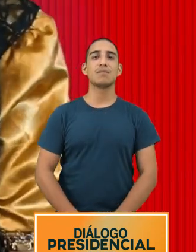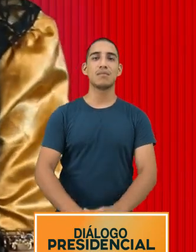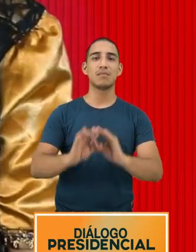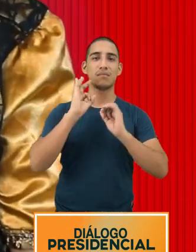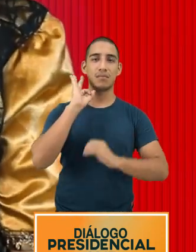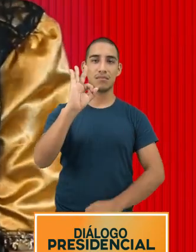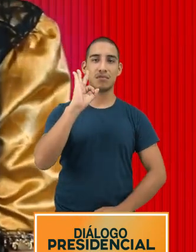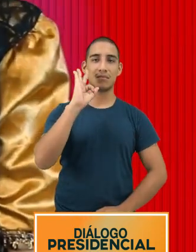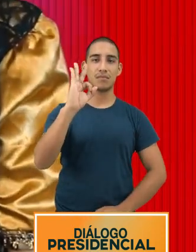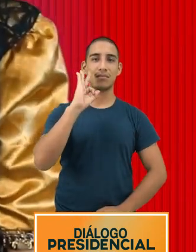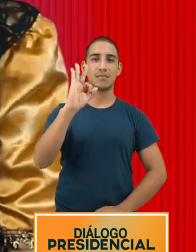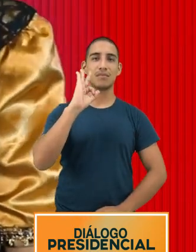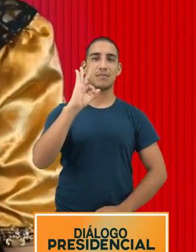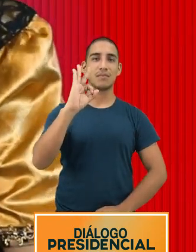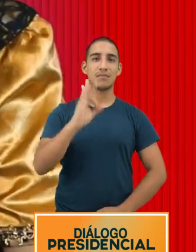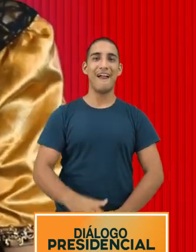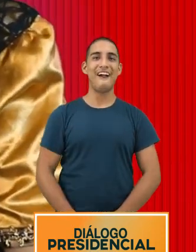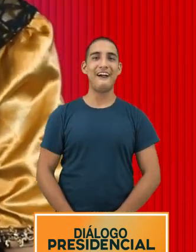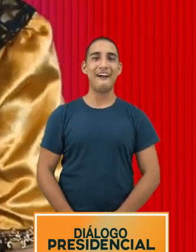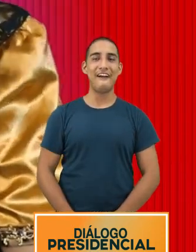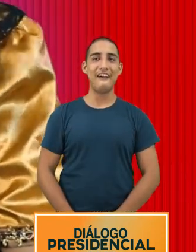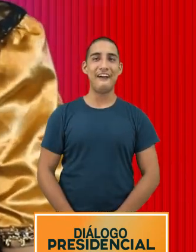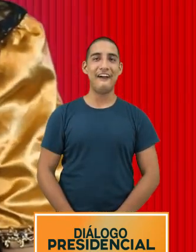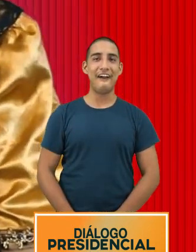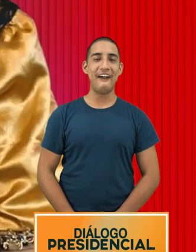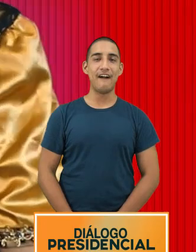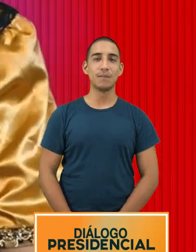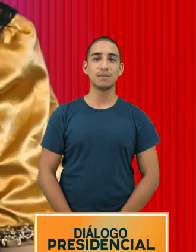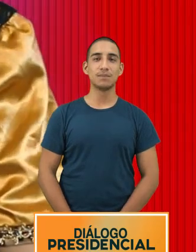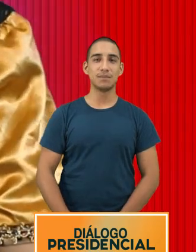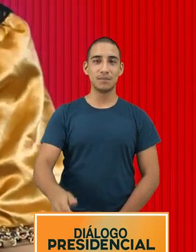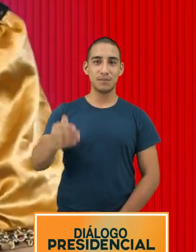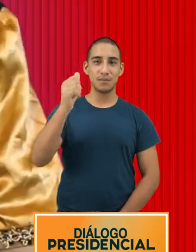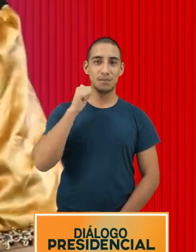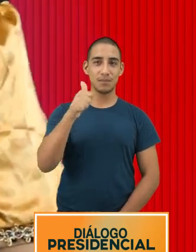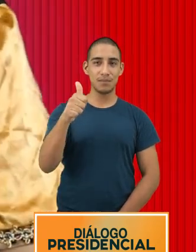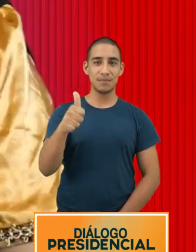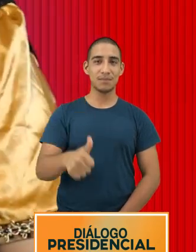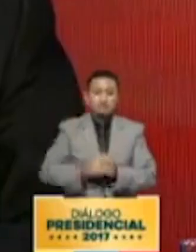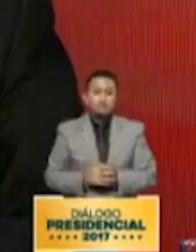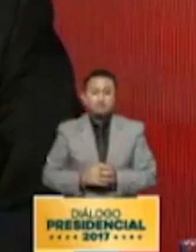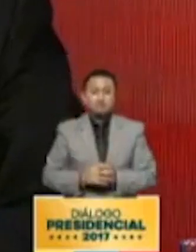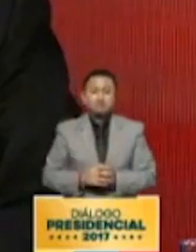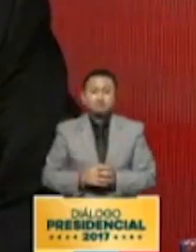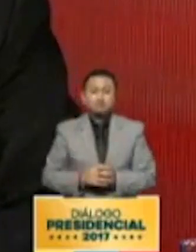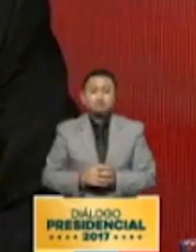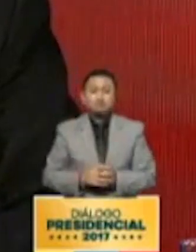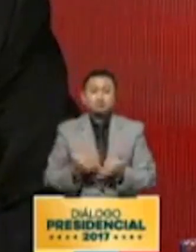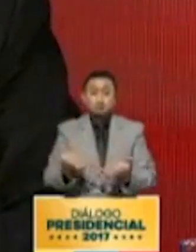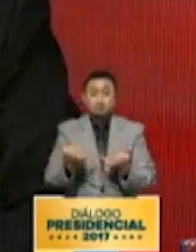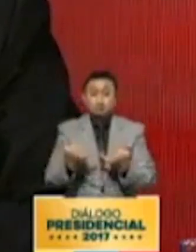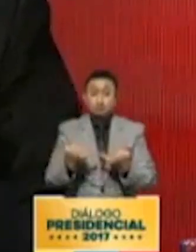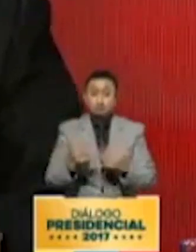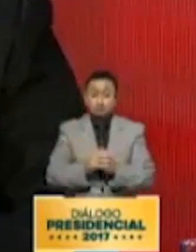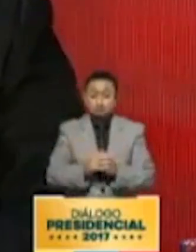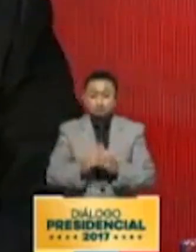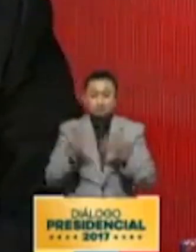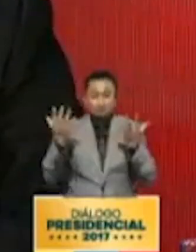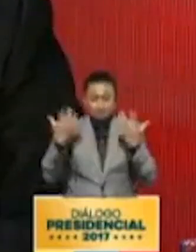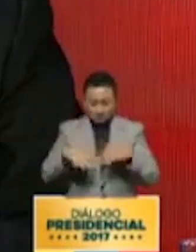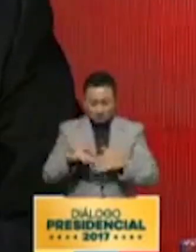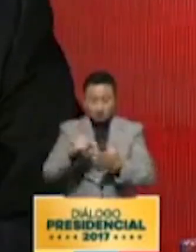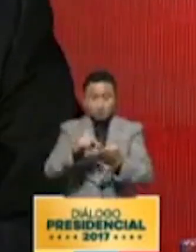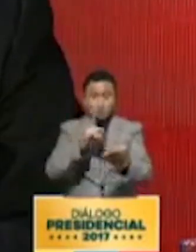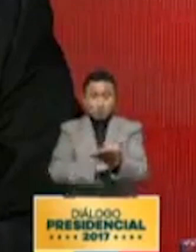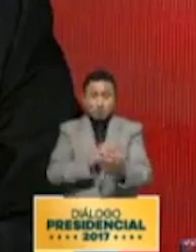la mejor posición de cambio mofle siempre contigo De este modo terminamos Este